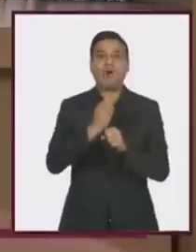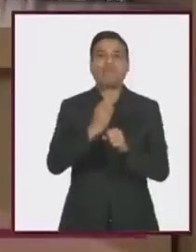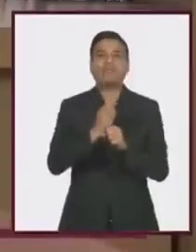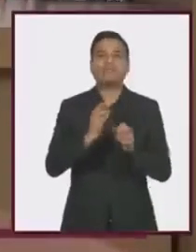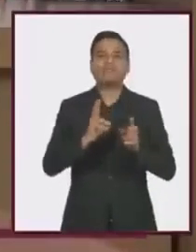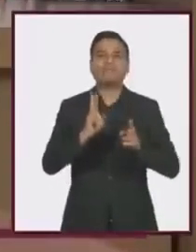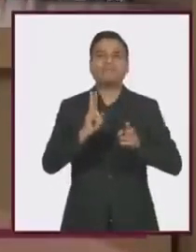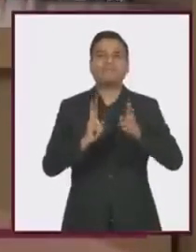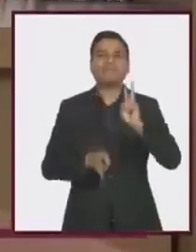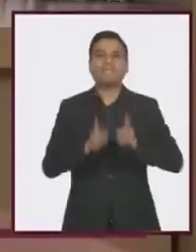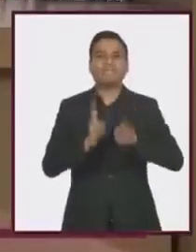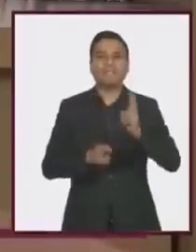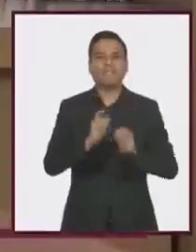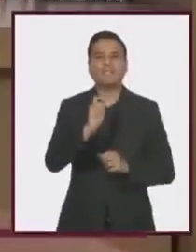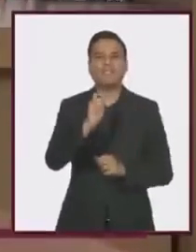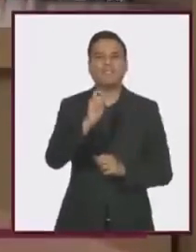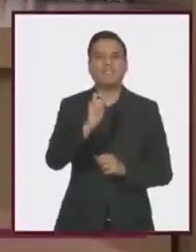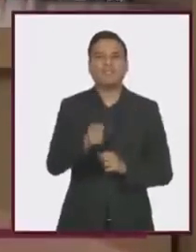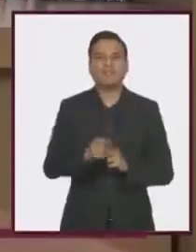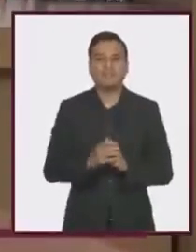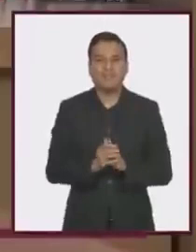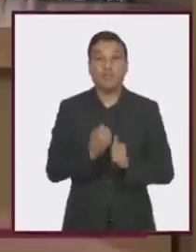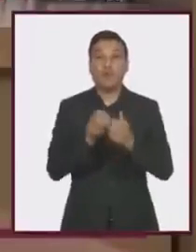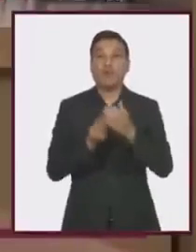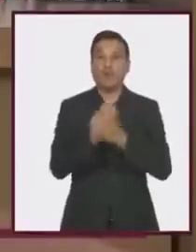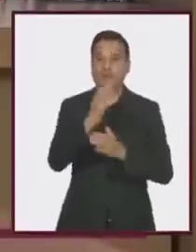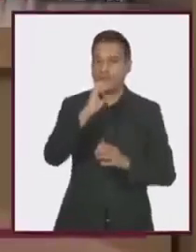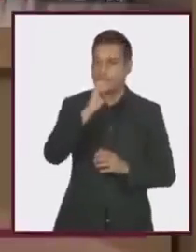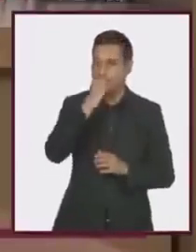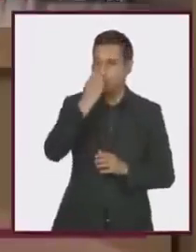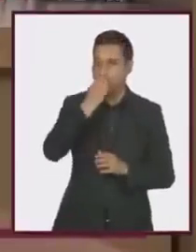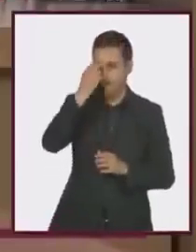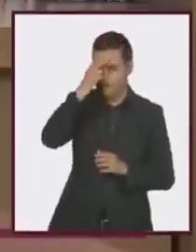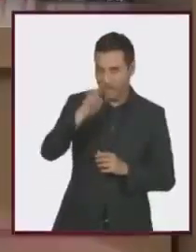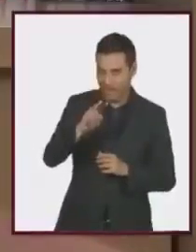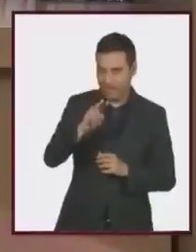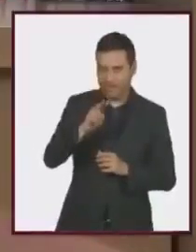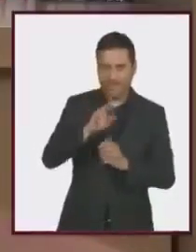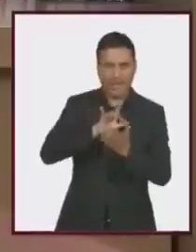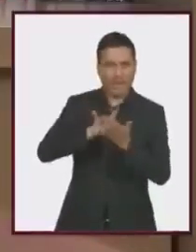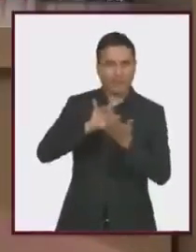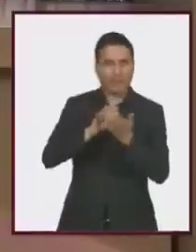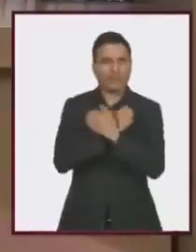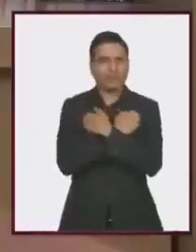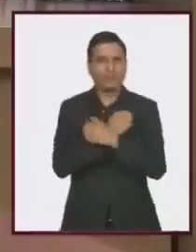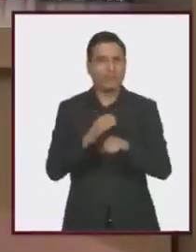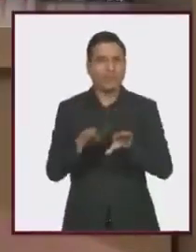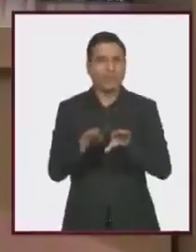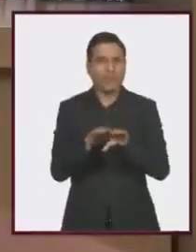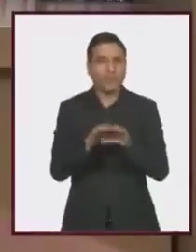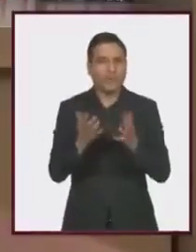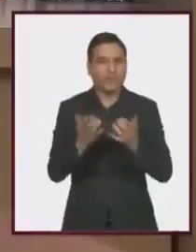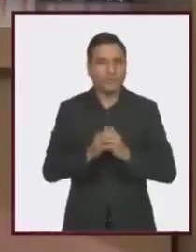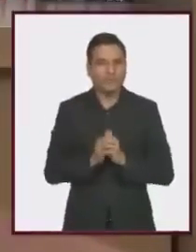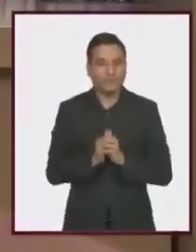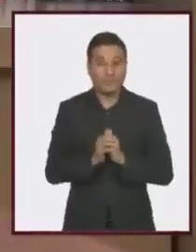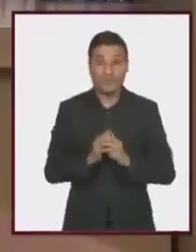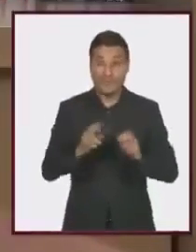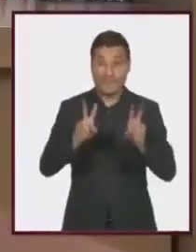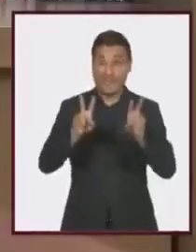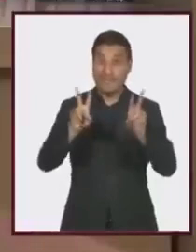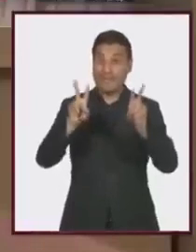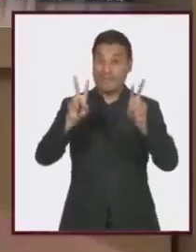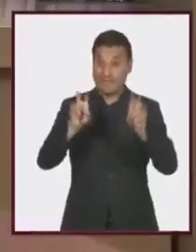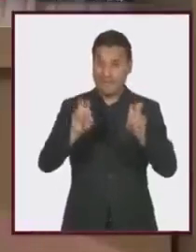acerca de las aportaciones de la nueva escuela mexicana a la educación. Para poder abordar el tema de manera